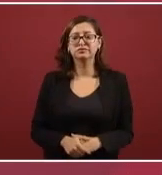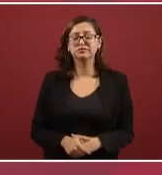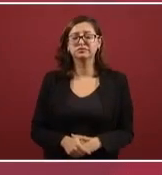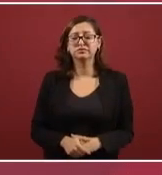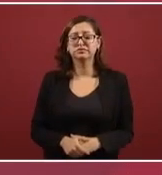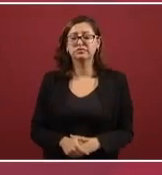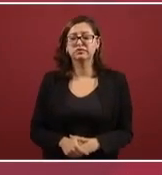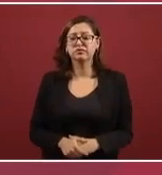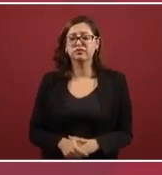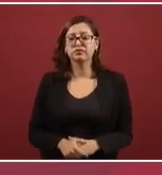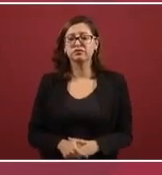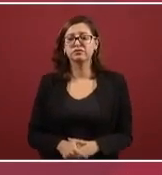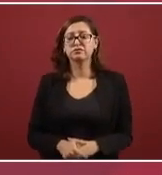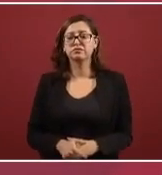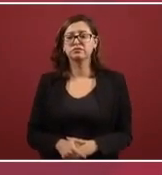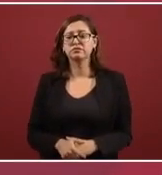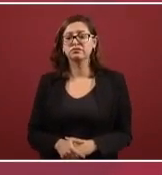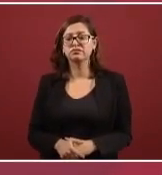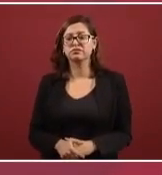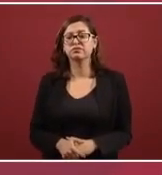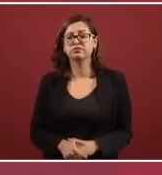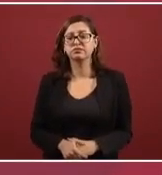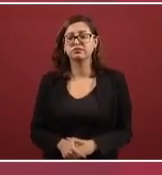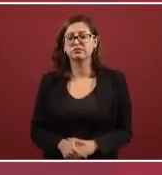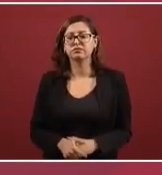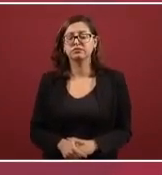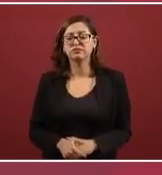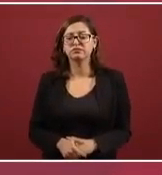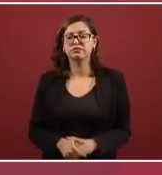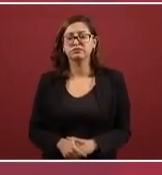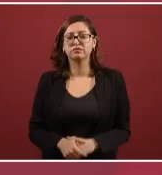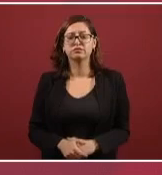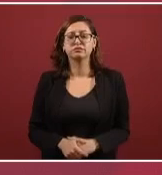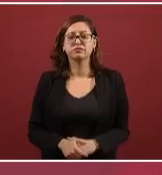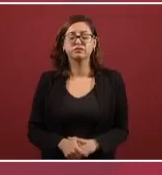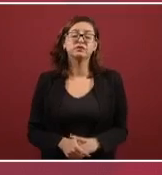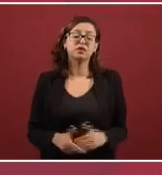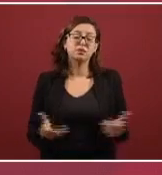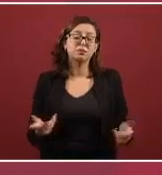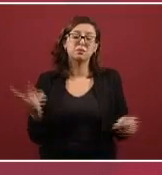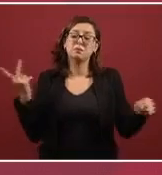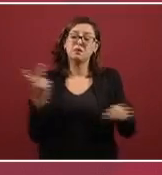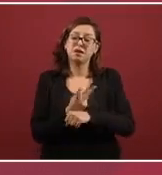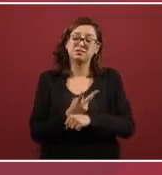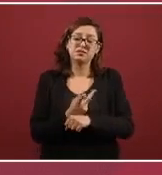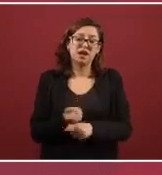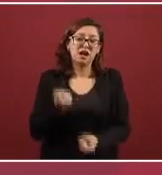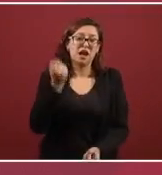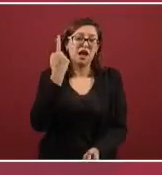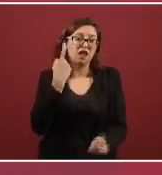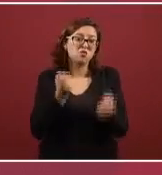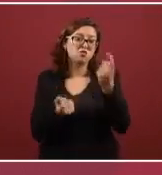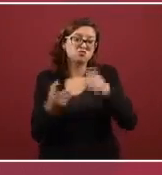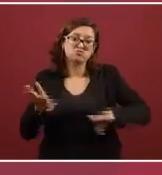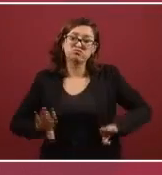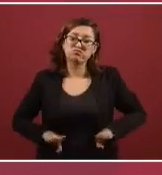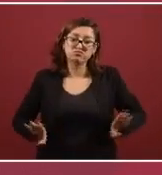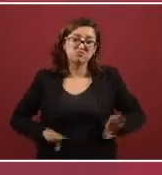algunos con las malas mañas, las malas